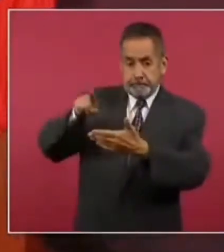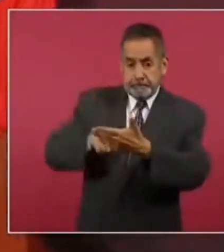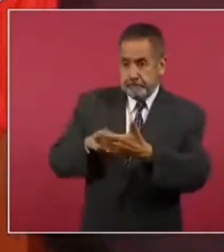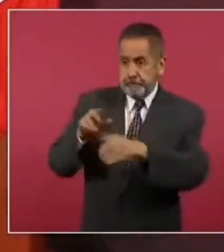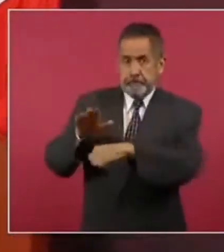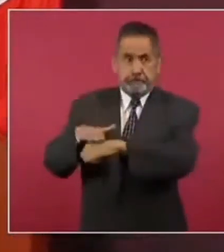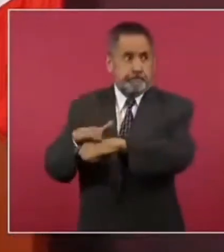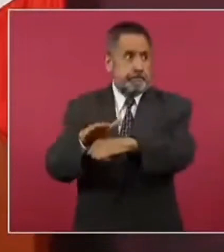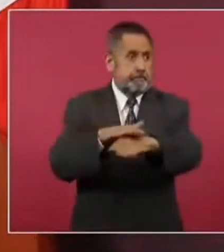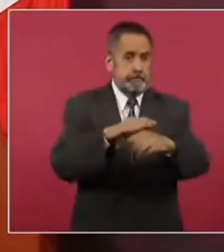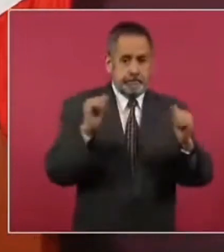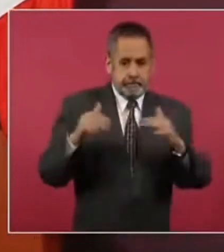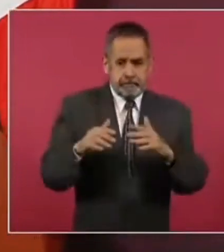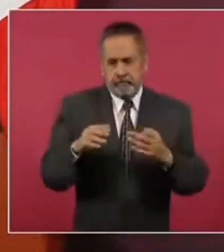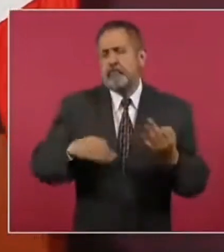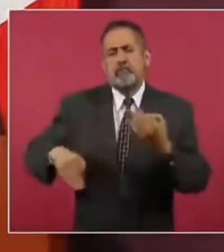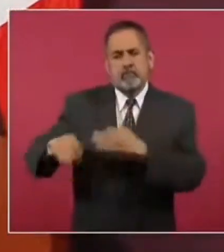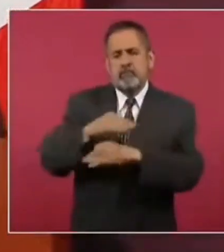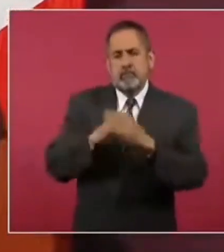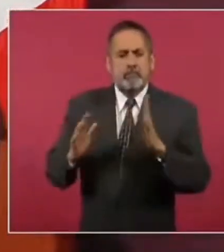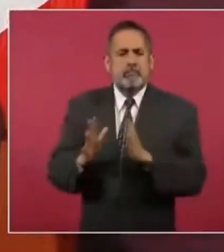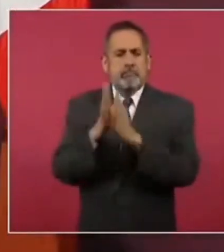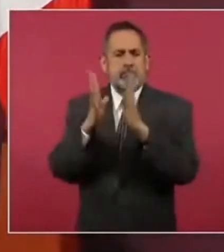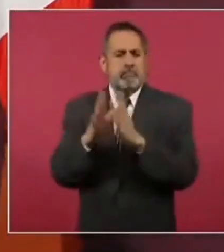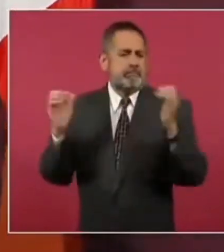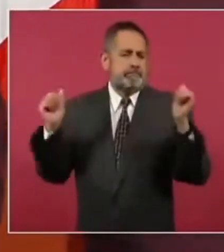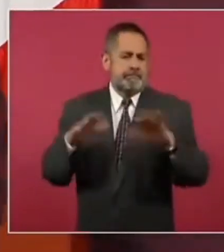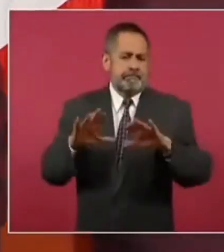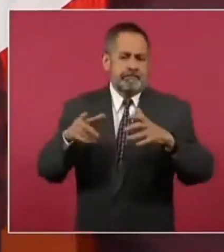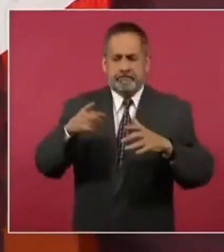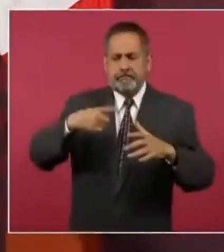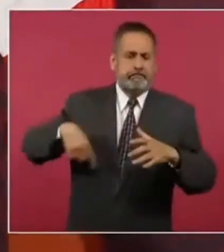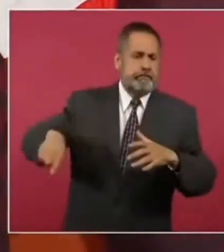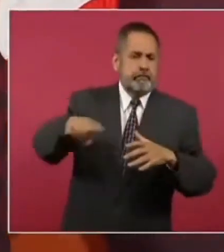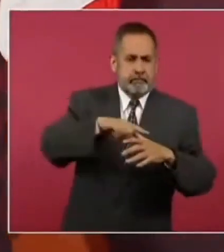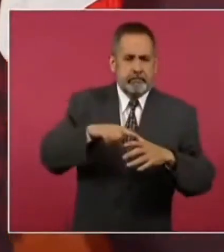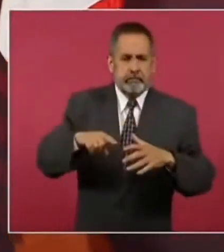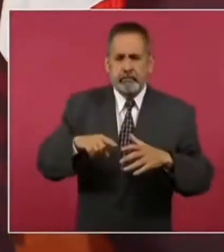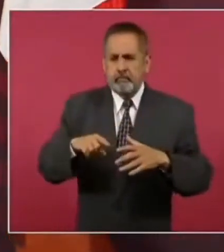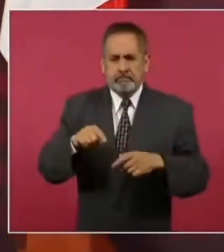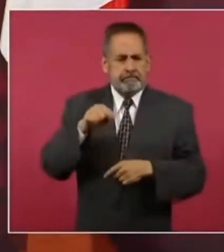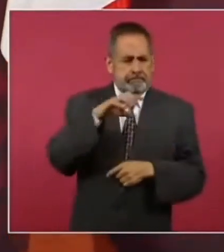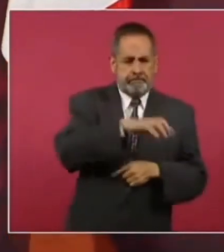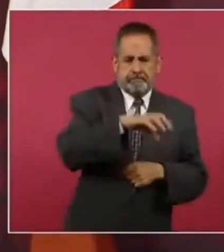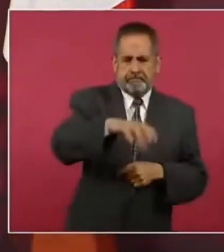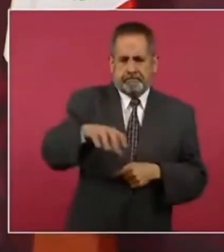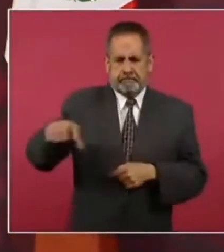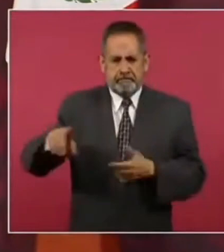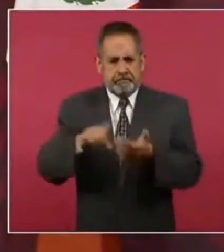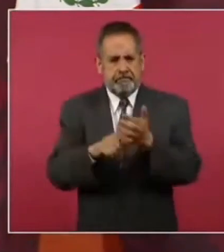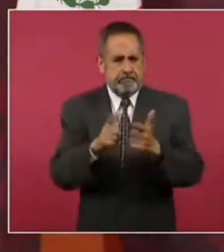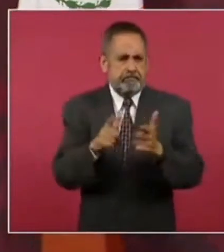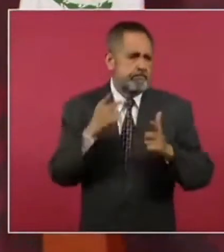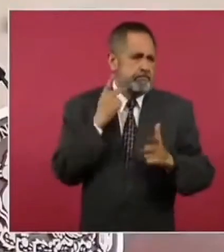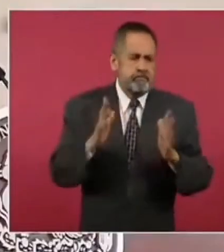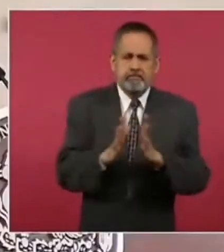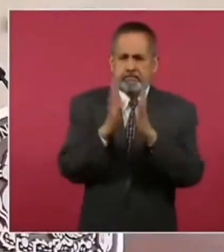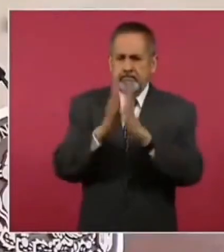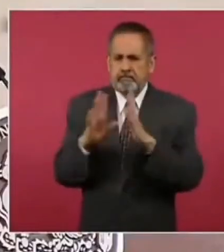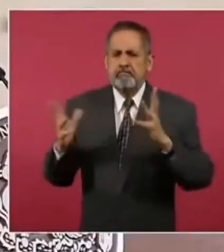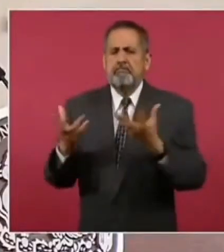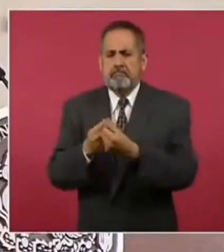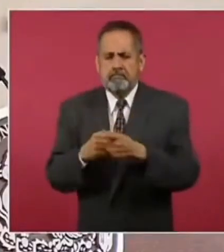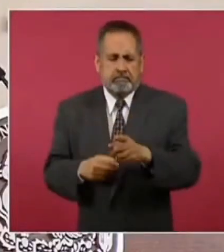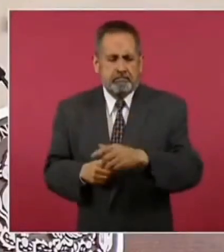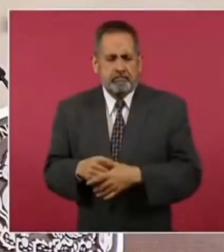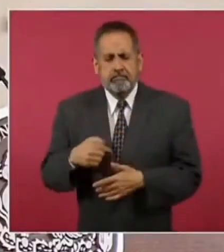que participen todas las fuerzas políticas y no creo que